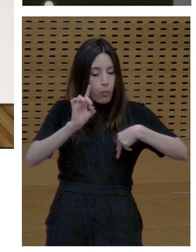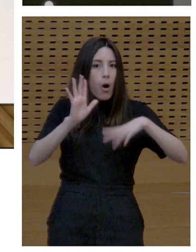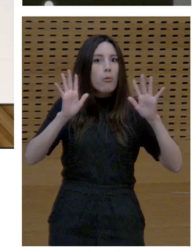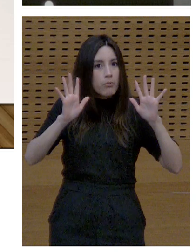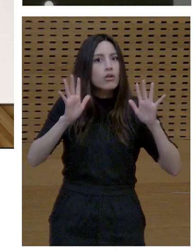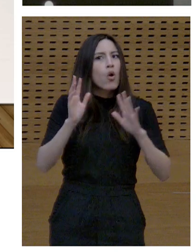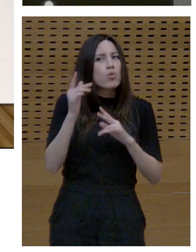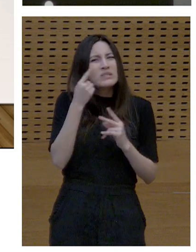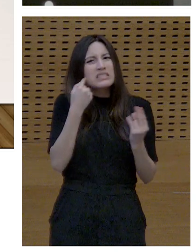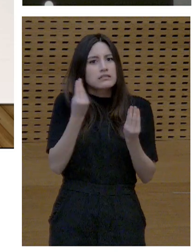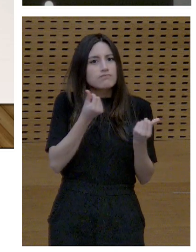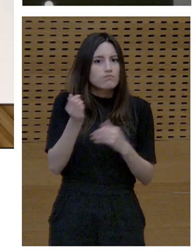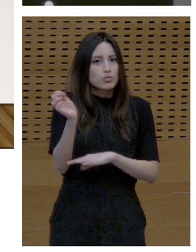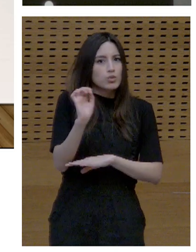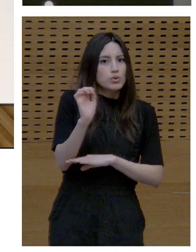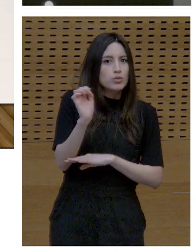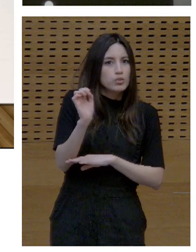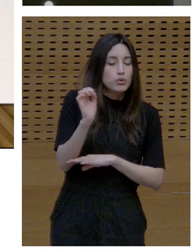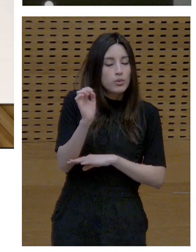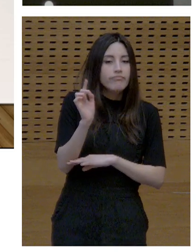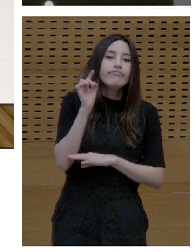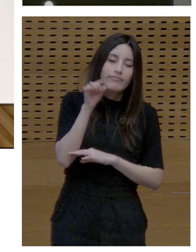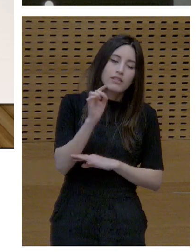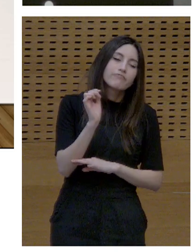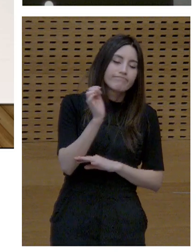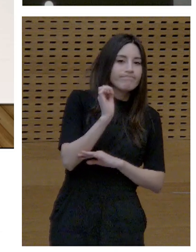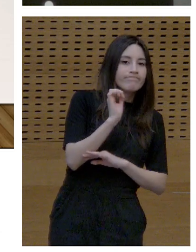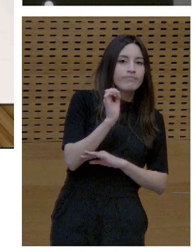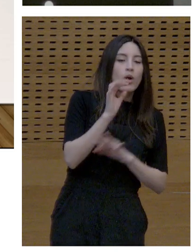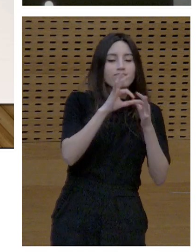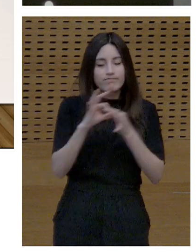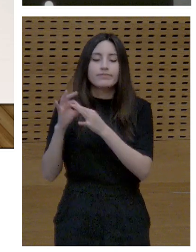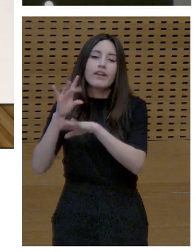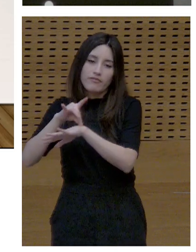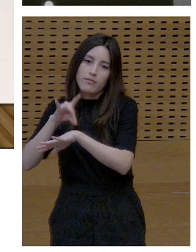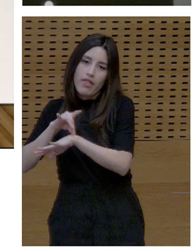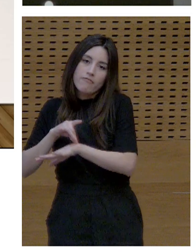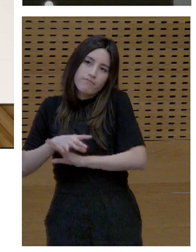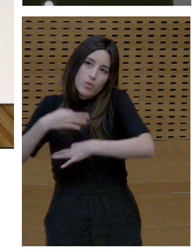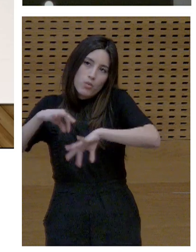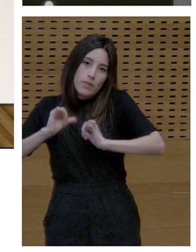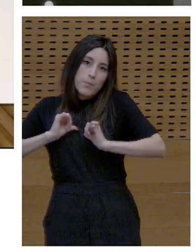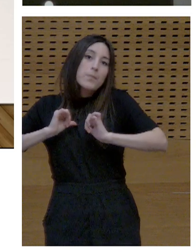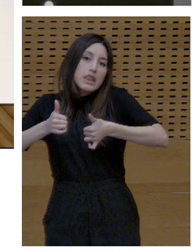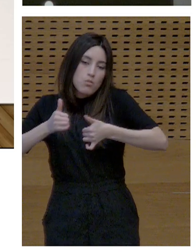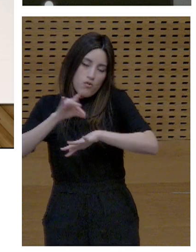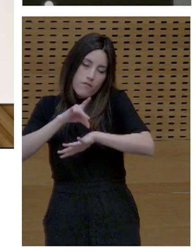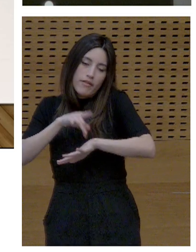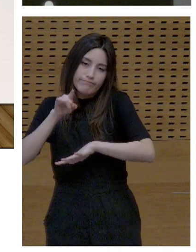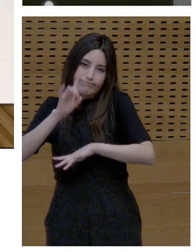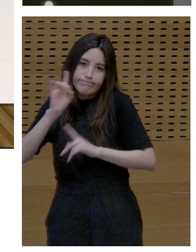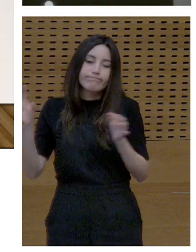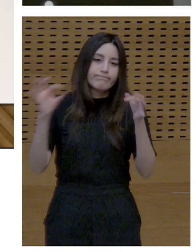temblor es el síntoma más asociado a la enfermedad, más reconocible y más frecuente al inicio. A lo largo del curso de